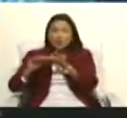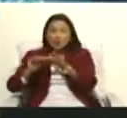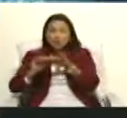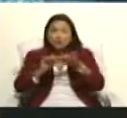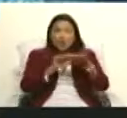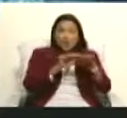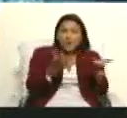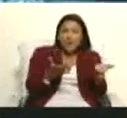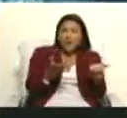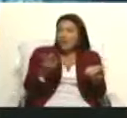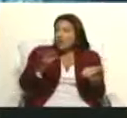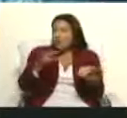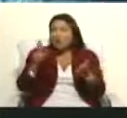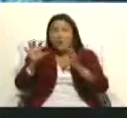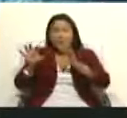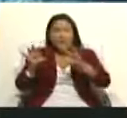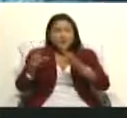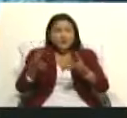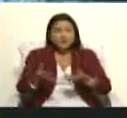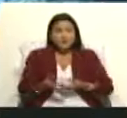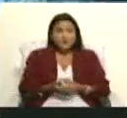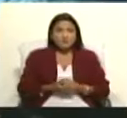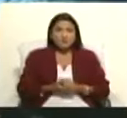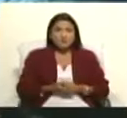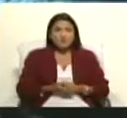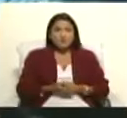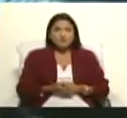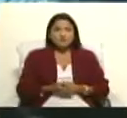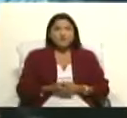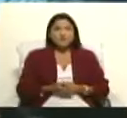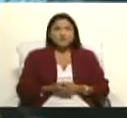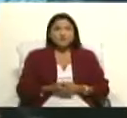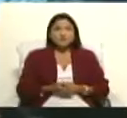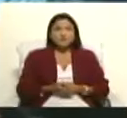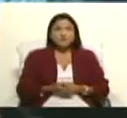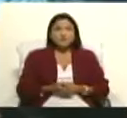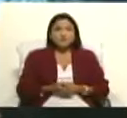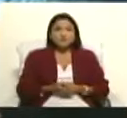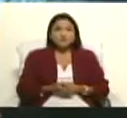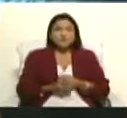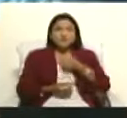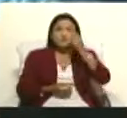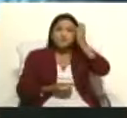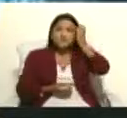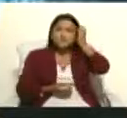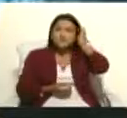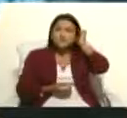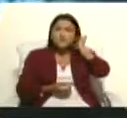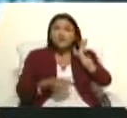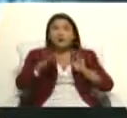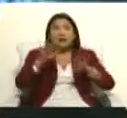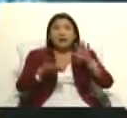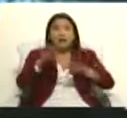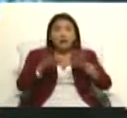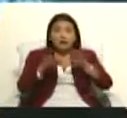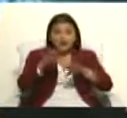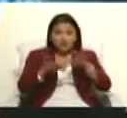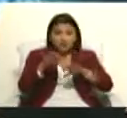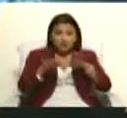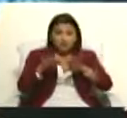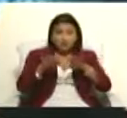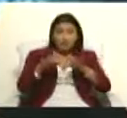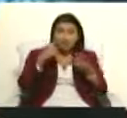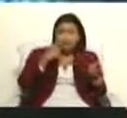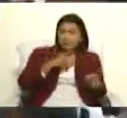tratarse el diferendo sobre nuestra esquiva algunos han escuchado al títere de